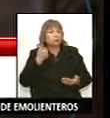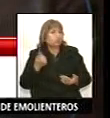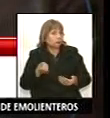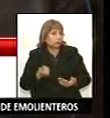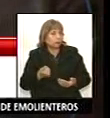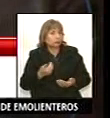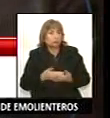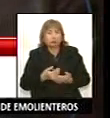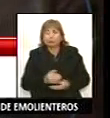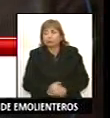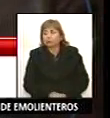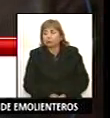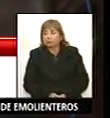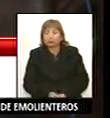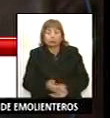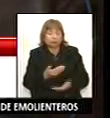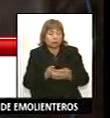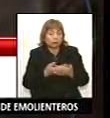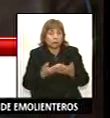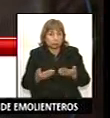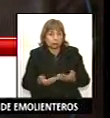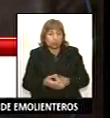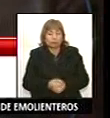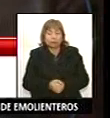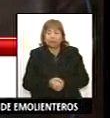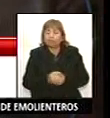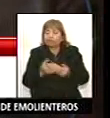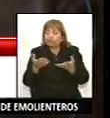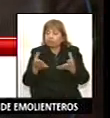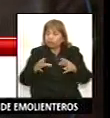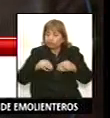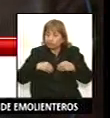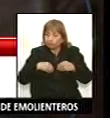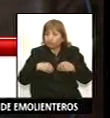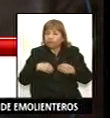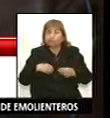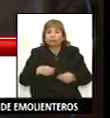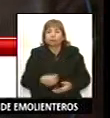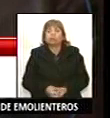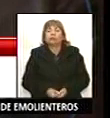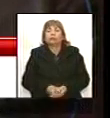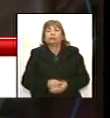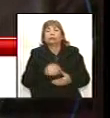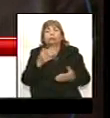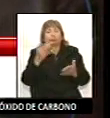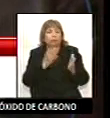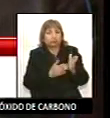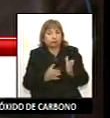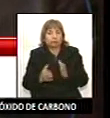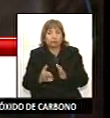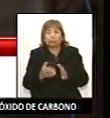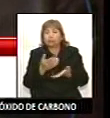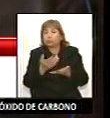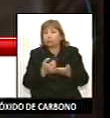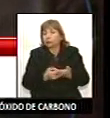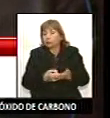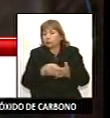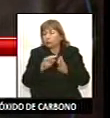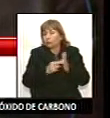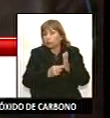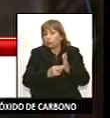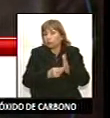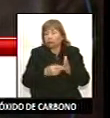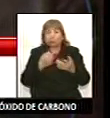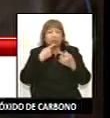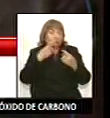políticas públicas. Las referidas subvenciones que se aprueban mediante resolución del titular de los respectivos pliegos, el cual se publica en